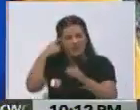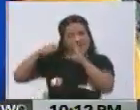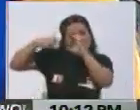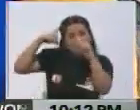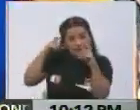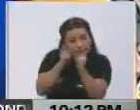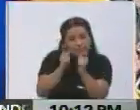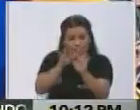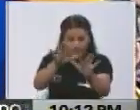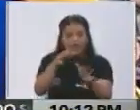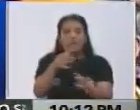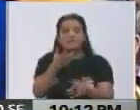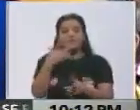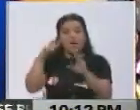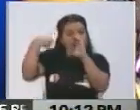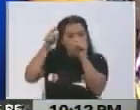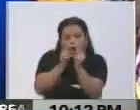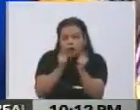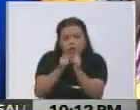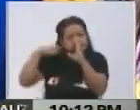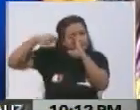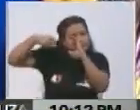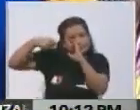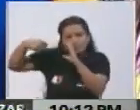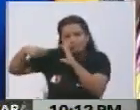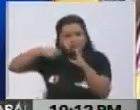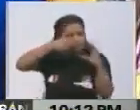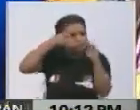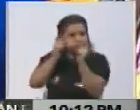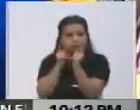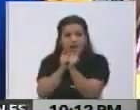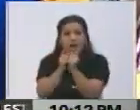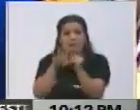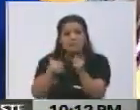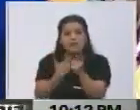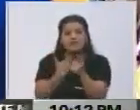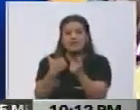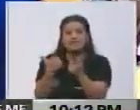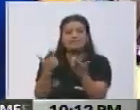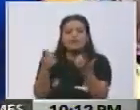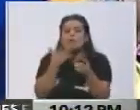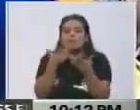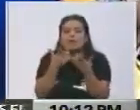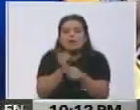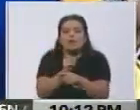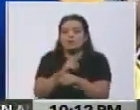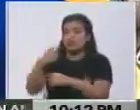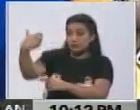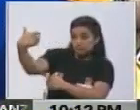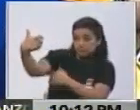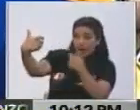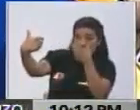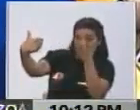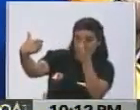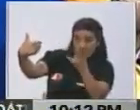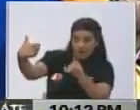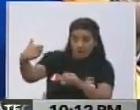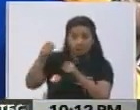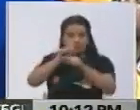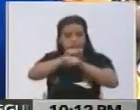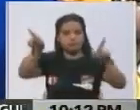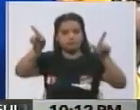que permite grabar videos cortos que permiten dar un mensaje con inmediatez y que tienen un tiempo de duración limitado. Eso le da